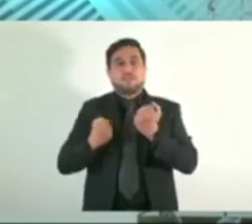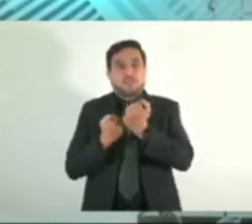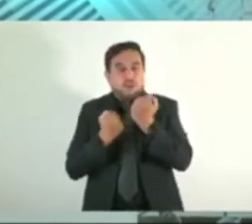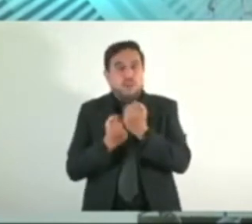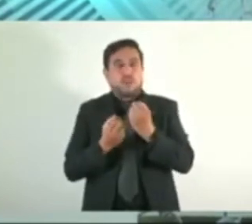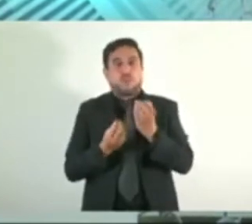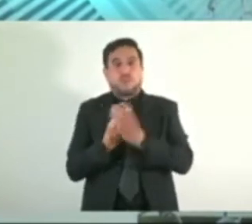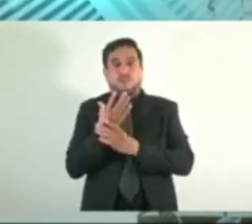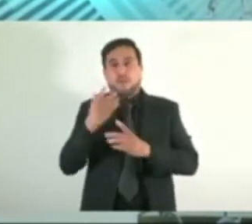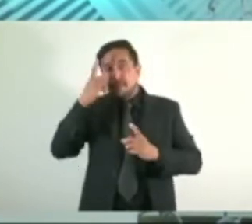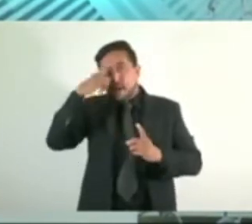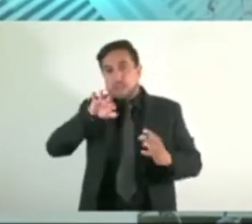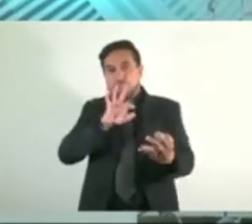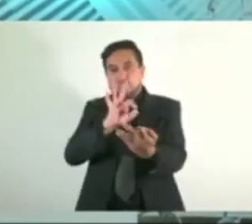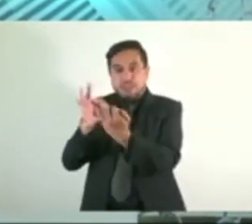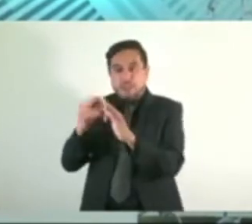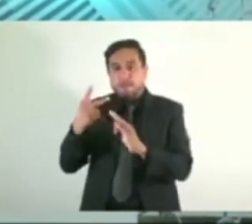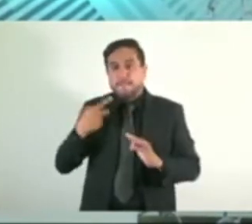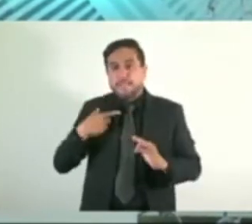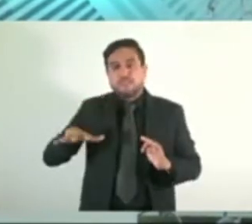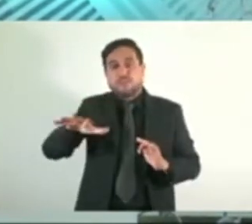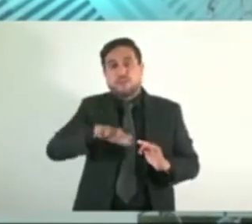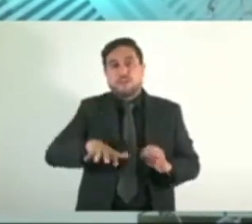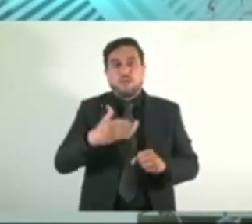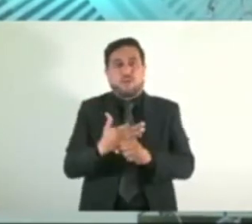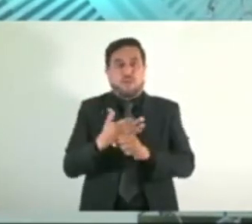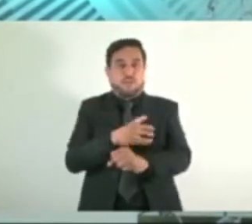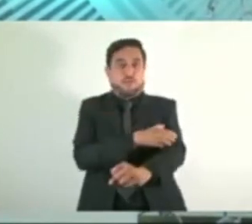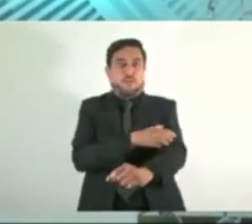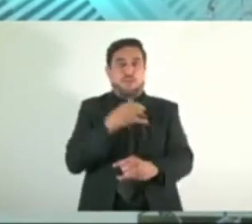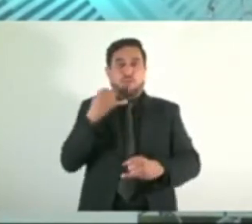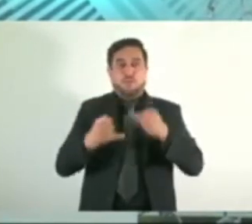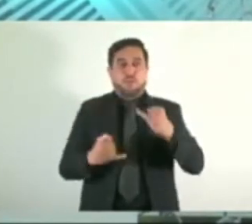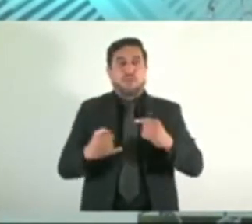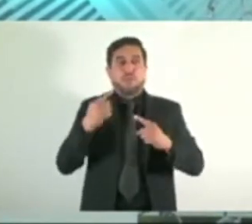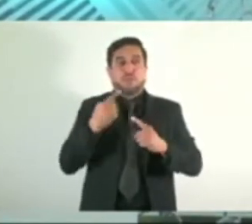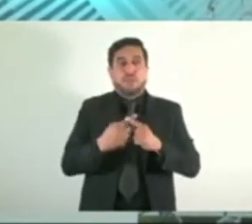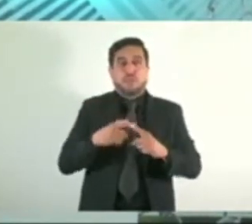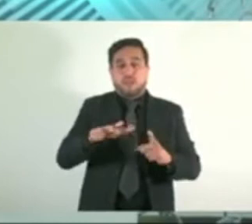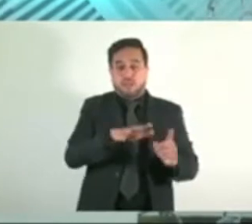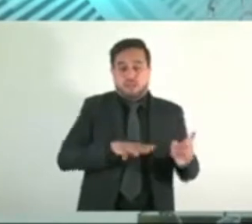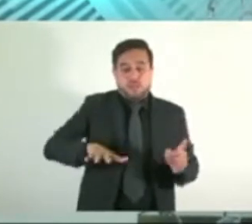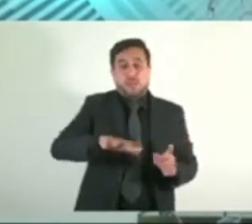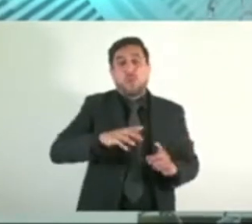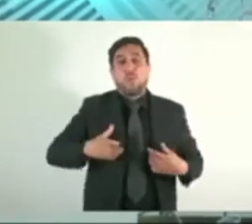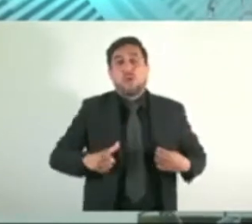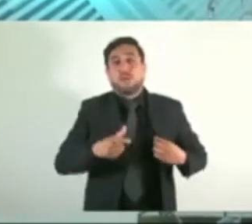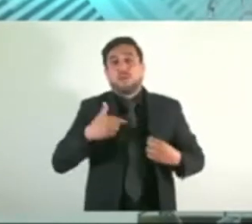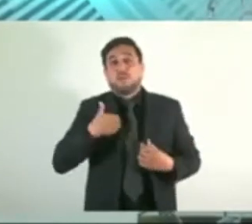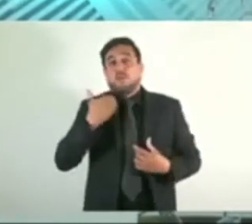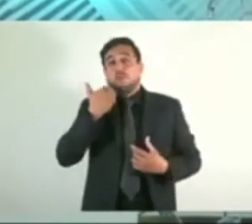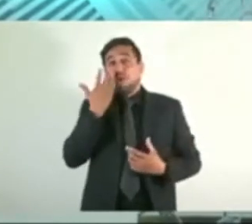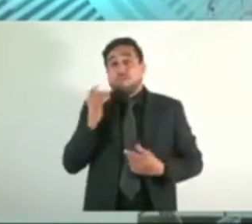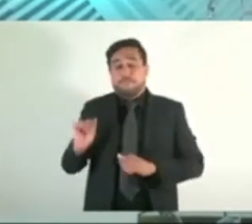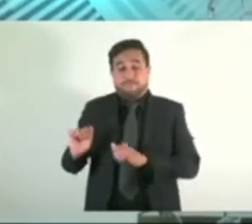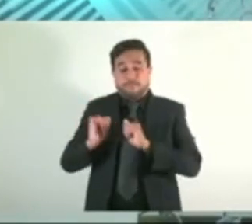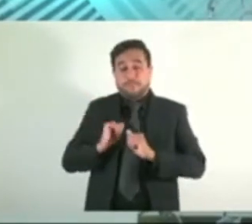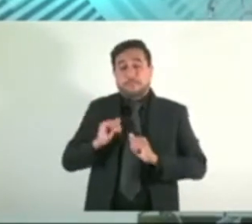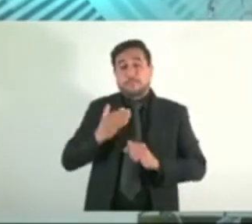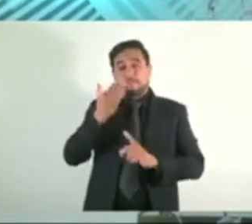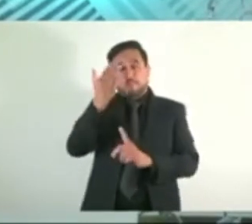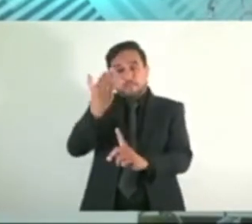y cercanas a la gente como este Poder Judicial. A nombre de los guanajuatenses, quisiera felicitar al Poder